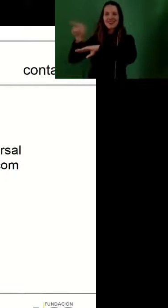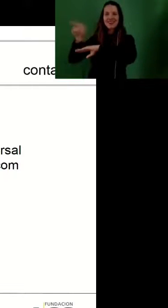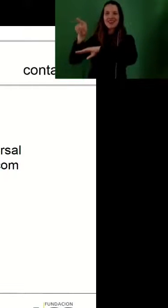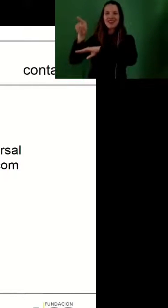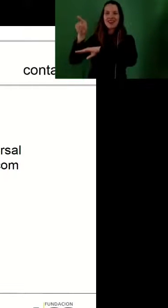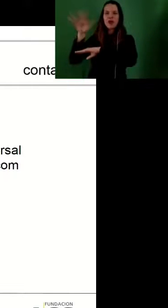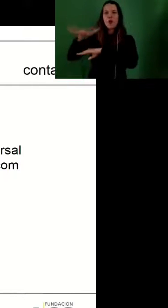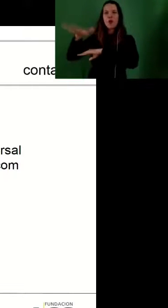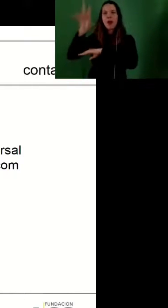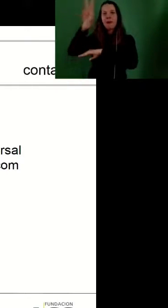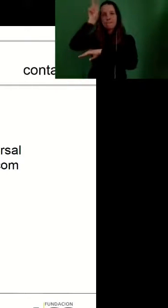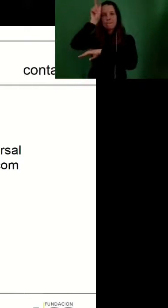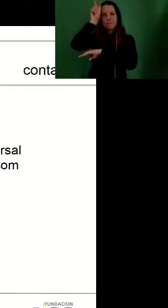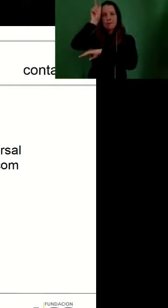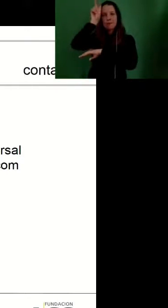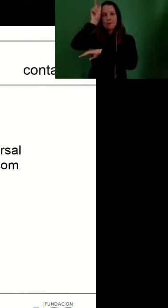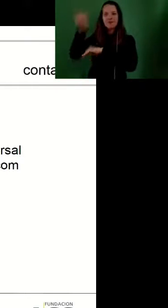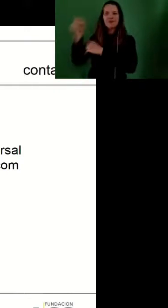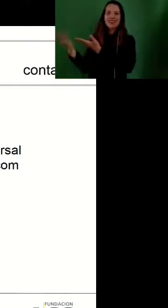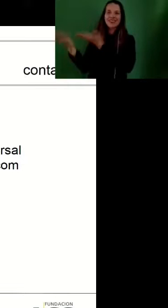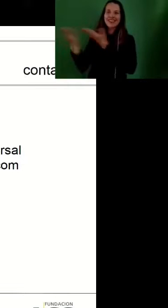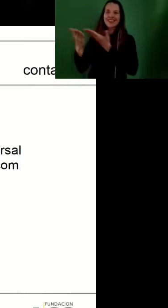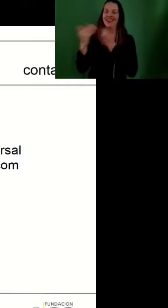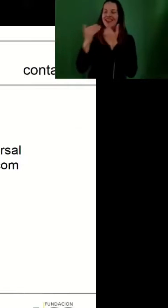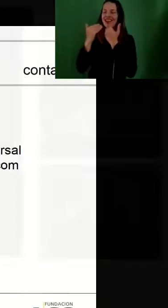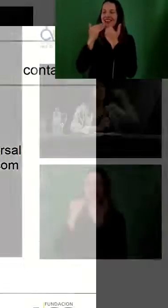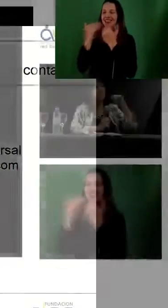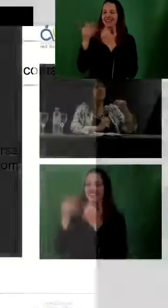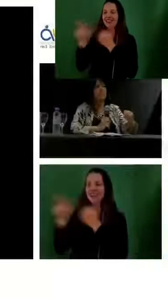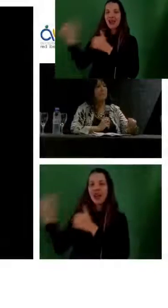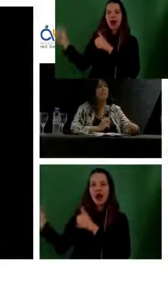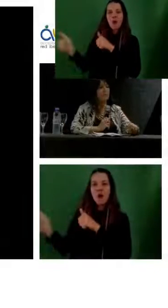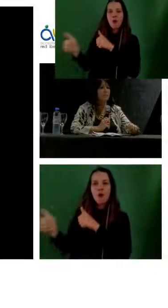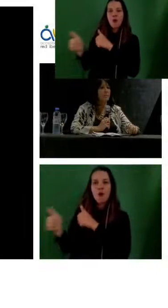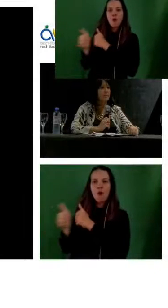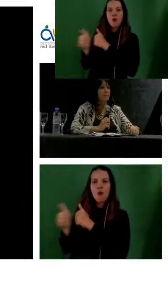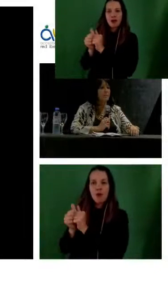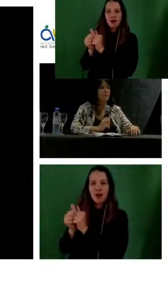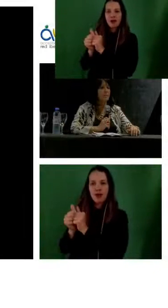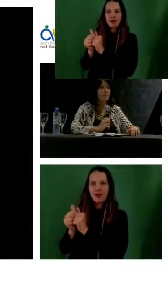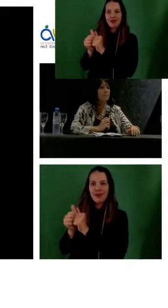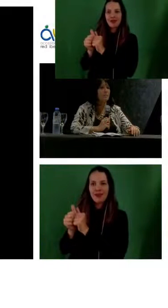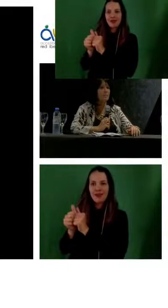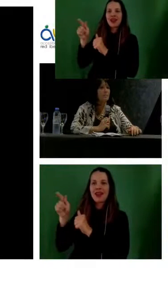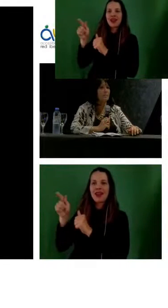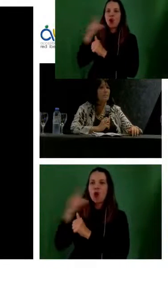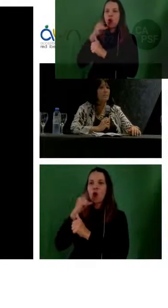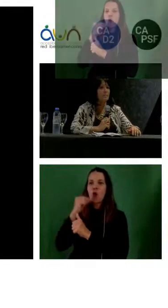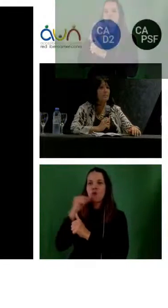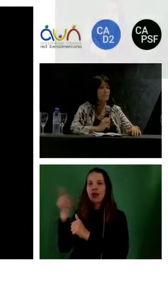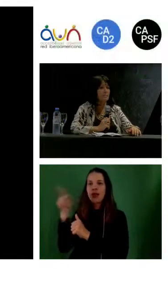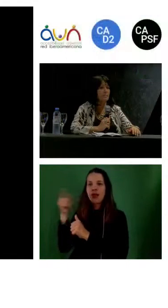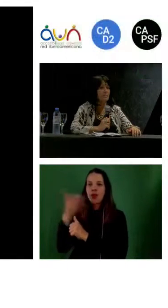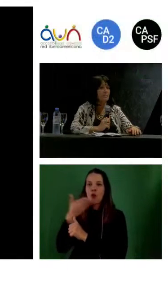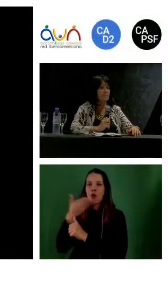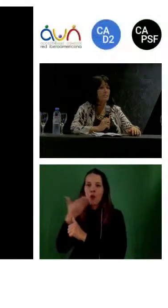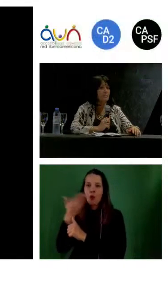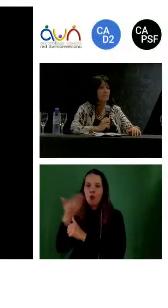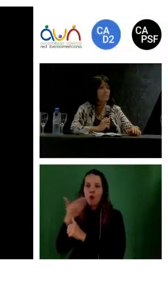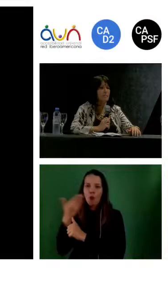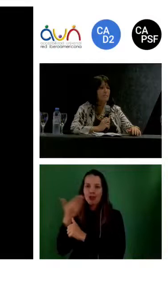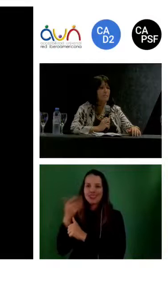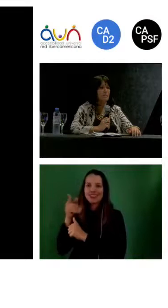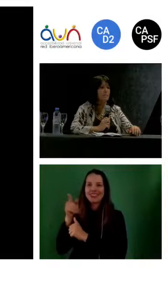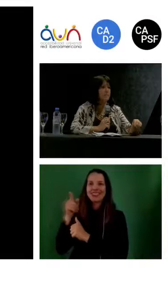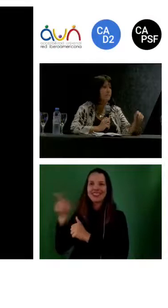Jaime nos ha acompañado en todo este proceso que yo acabo de contar. Él también es artífice